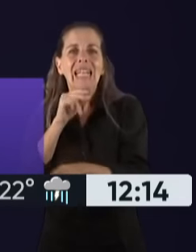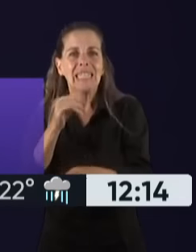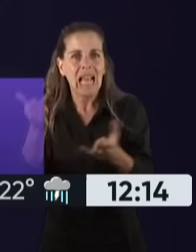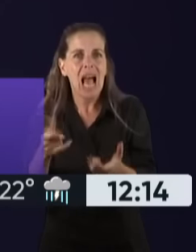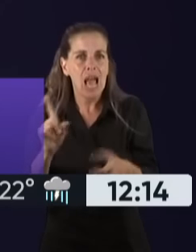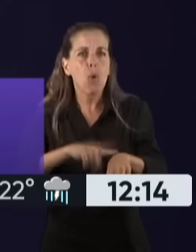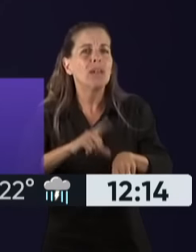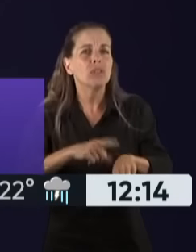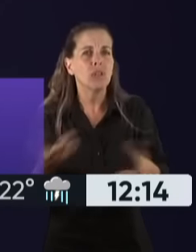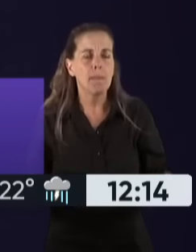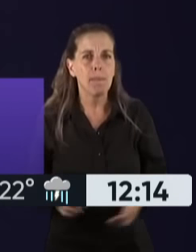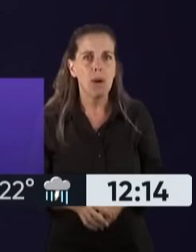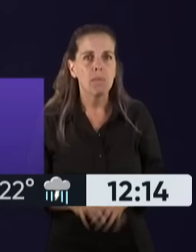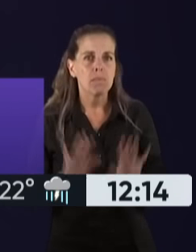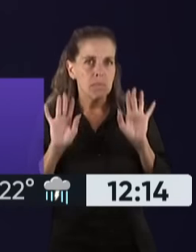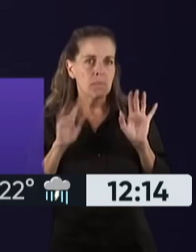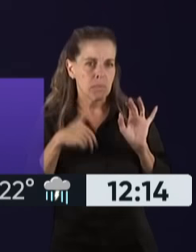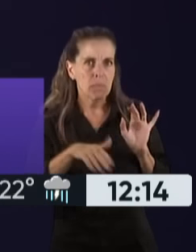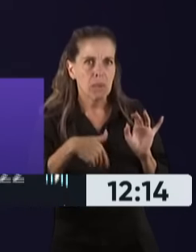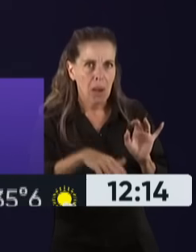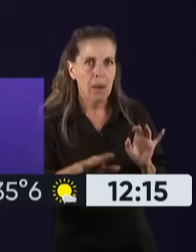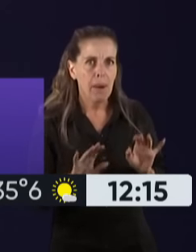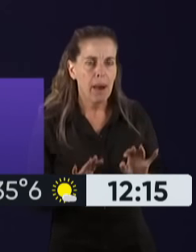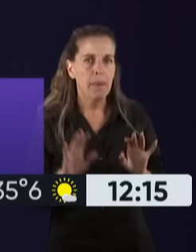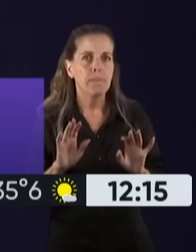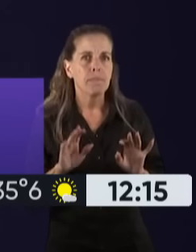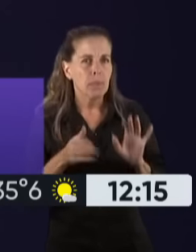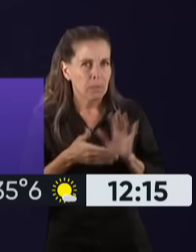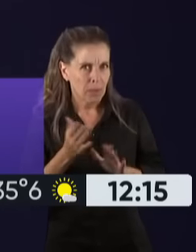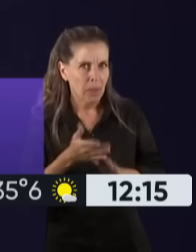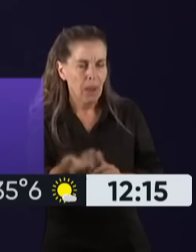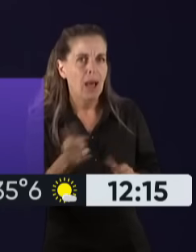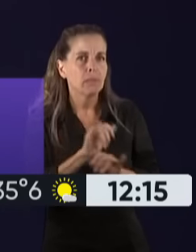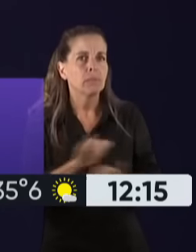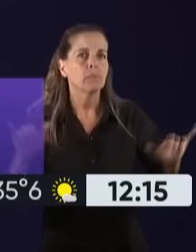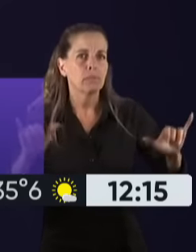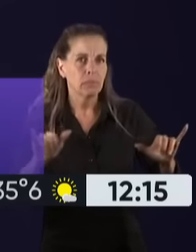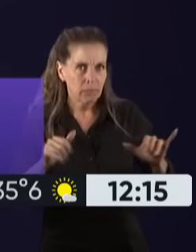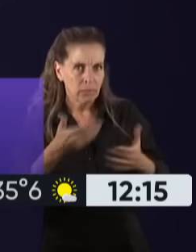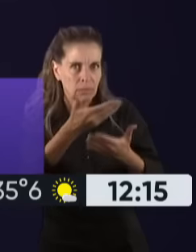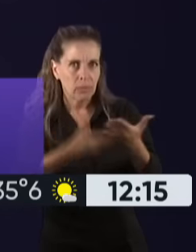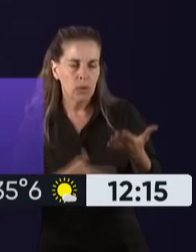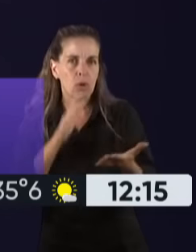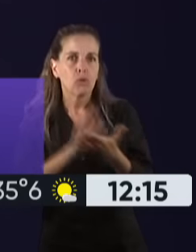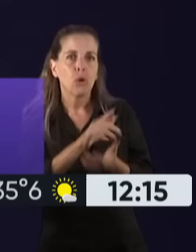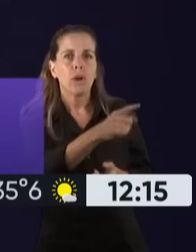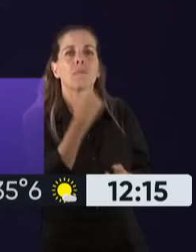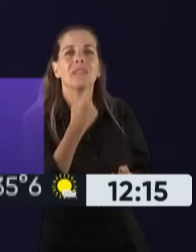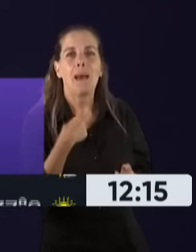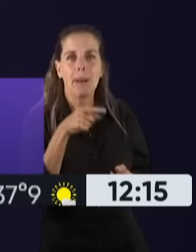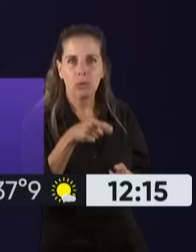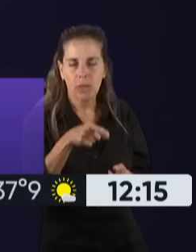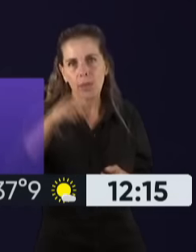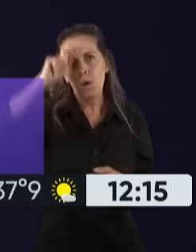en las próximas horas van a tener va se va a emitir un comunicado con respecto a lo que me estás preguntando